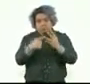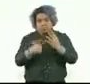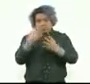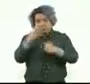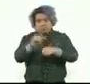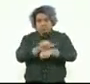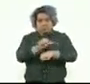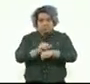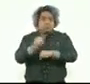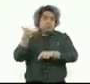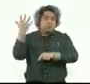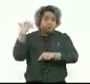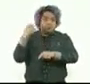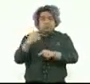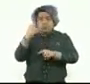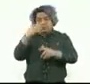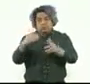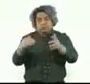desde el